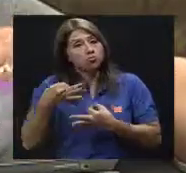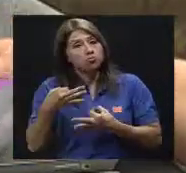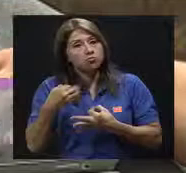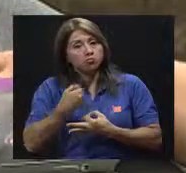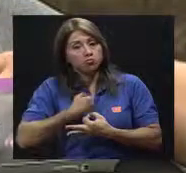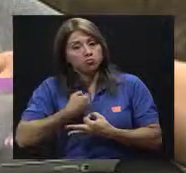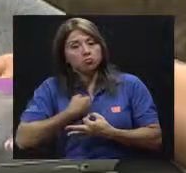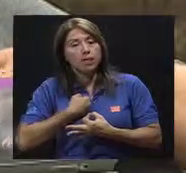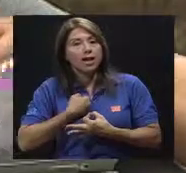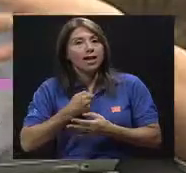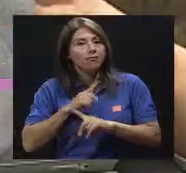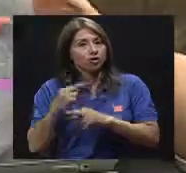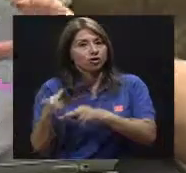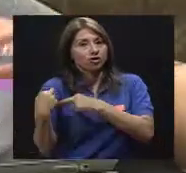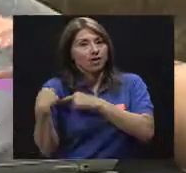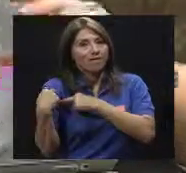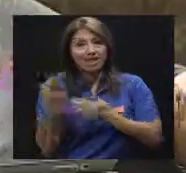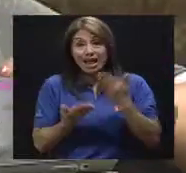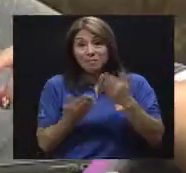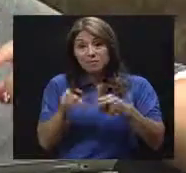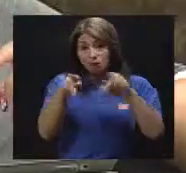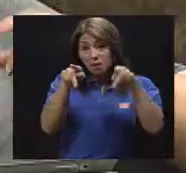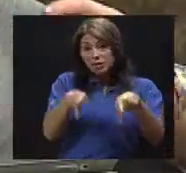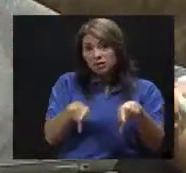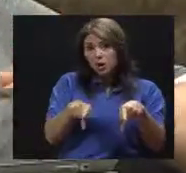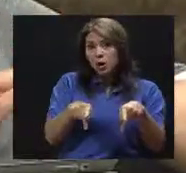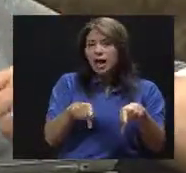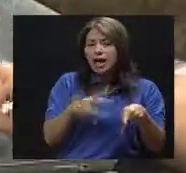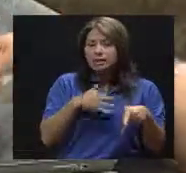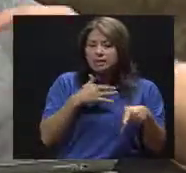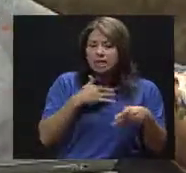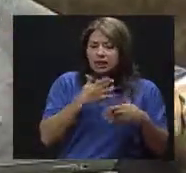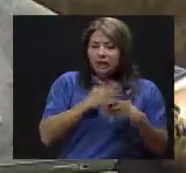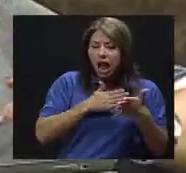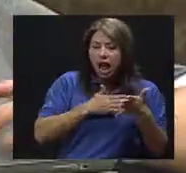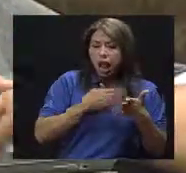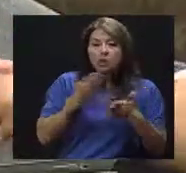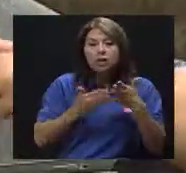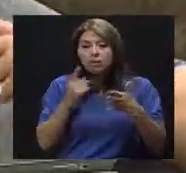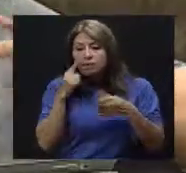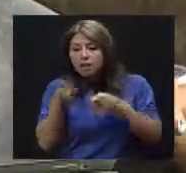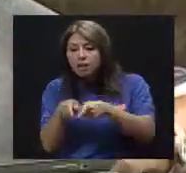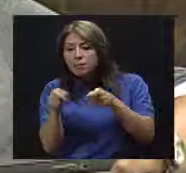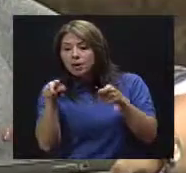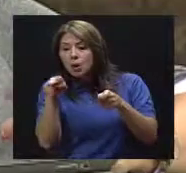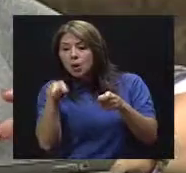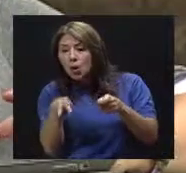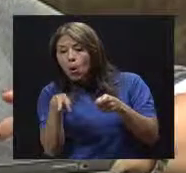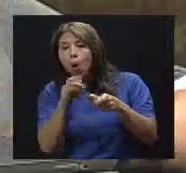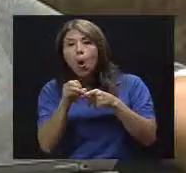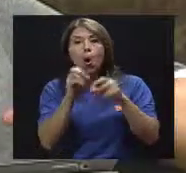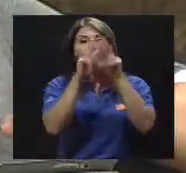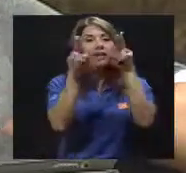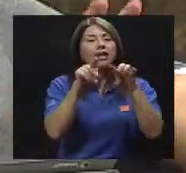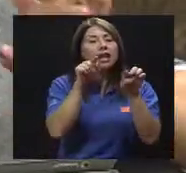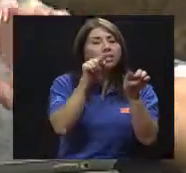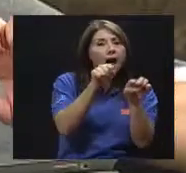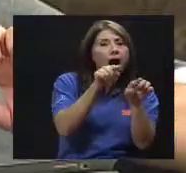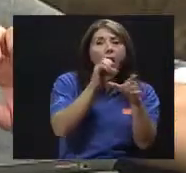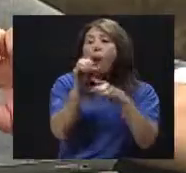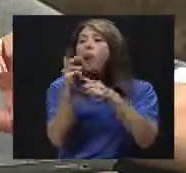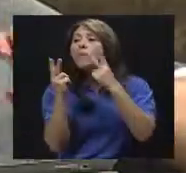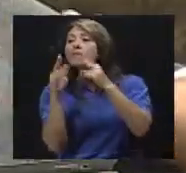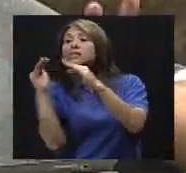son sus síntomas, puede ser que lo escuche de un vecino, puede ser que lo busque en un periódico, puede ser que lo busque en internet, diga, bueno, yo tengo